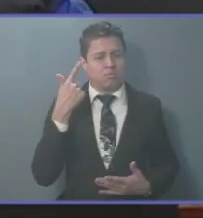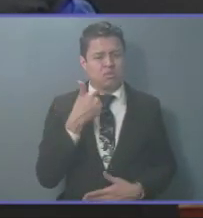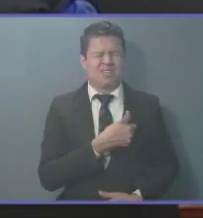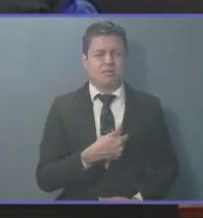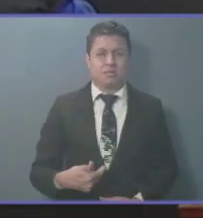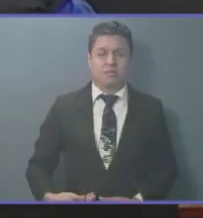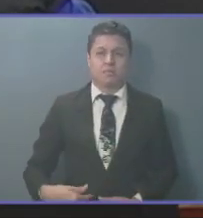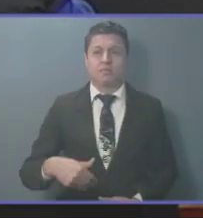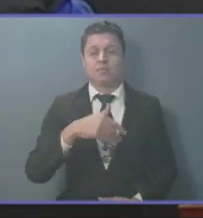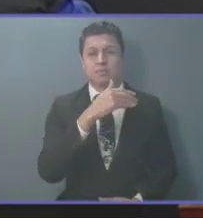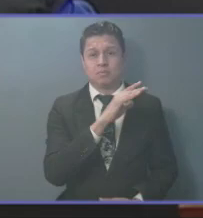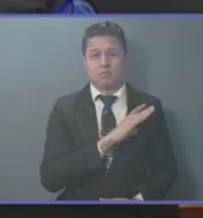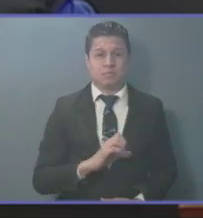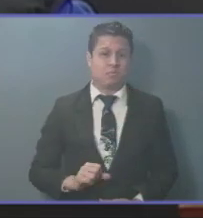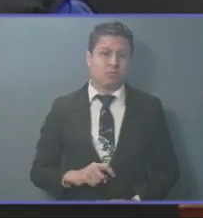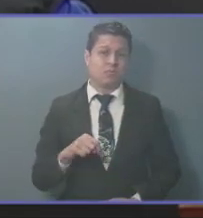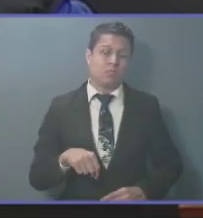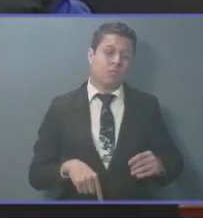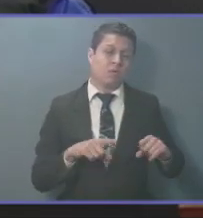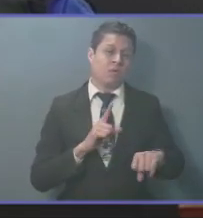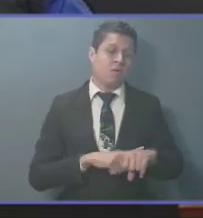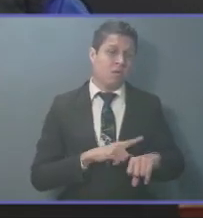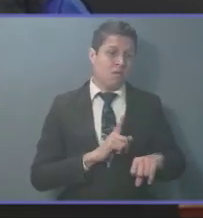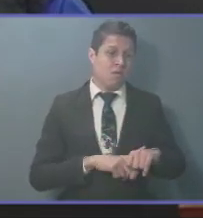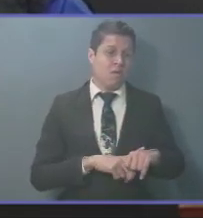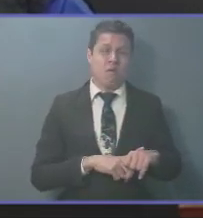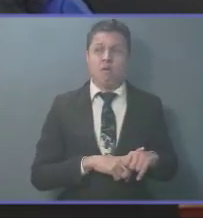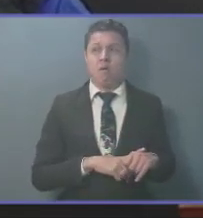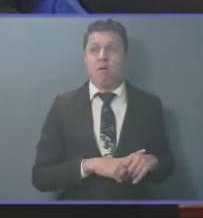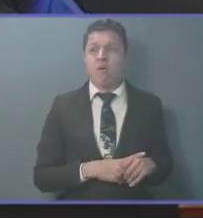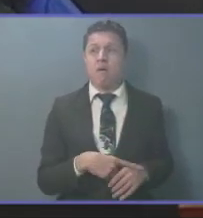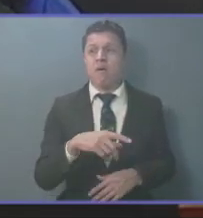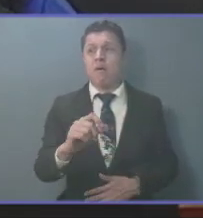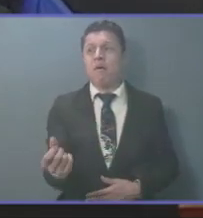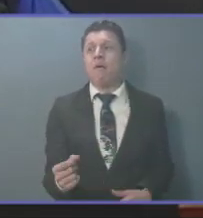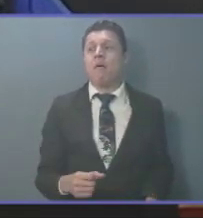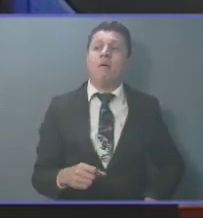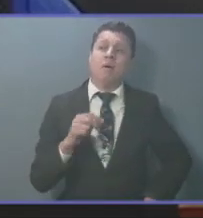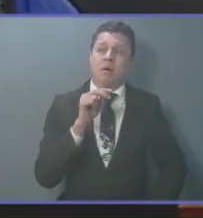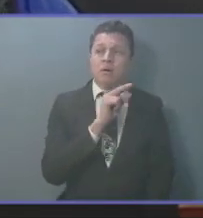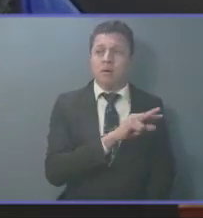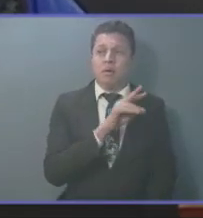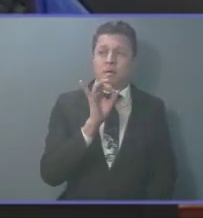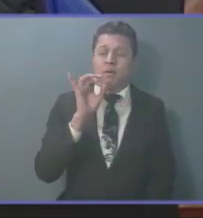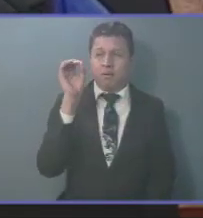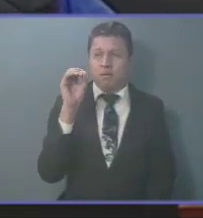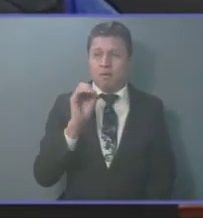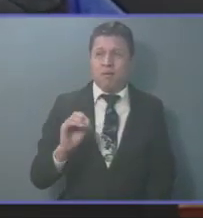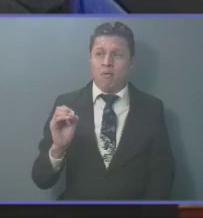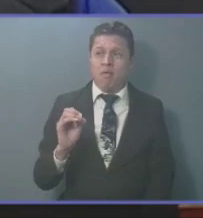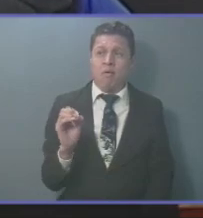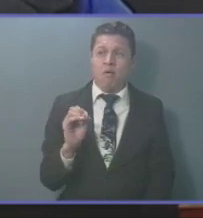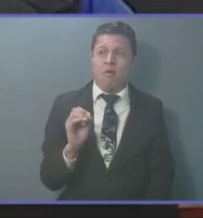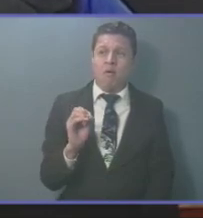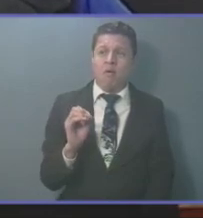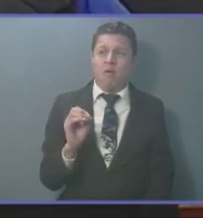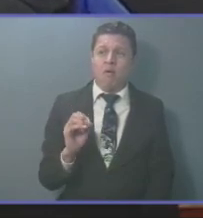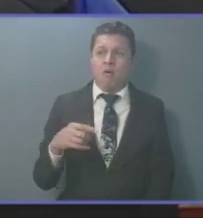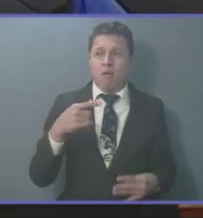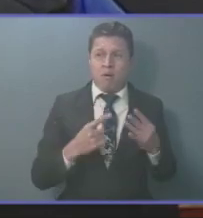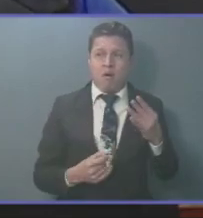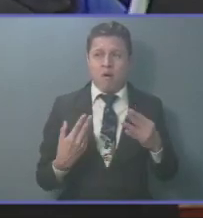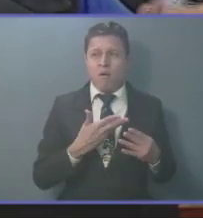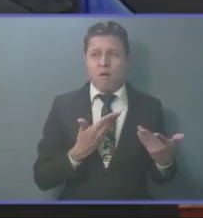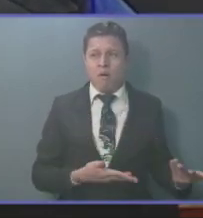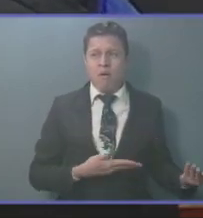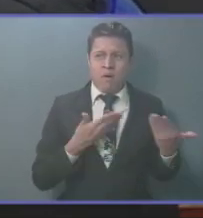de la República en esta emergencia ha vetado alrededor del 28% de las leyes que le